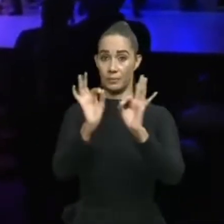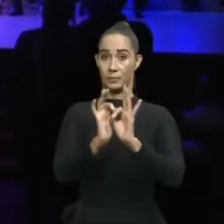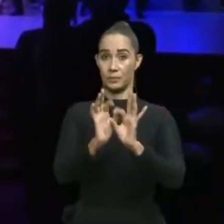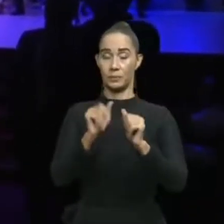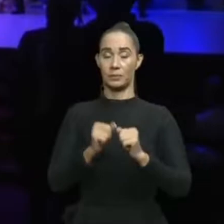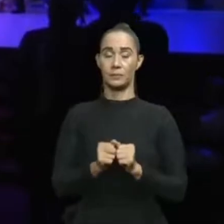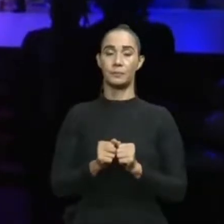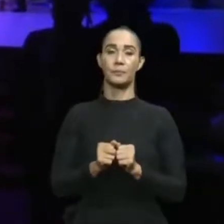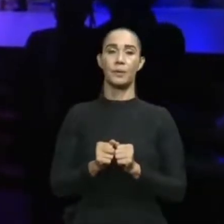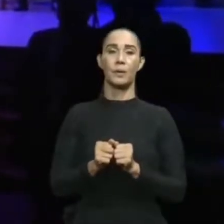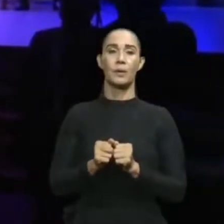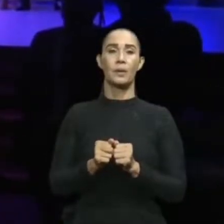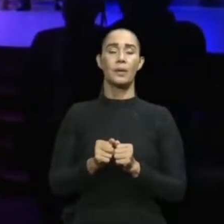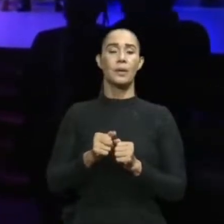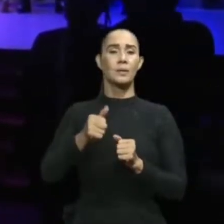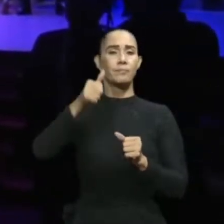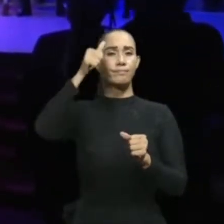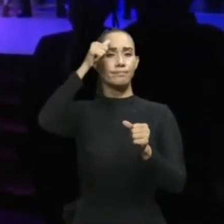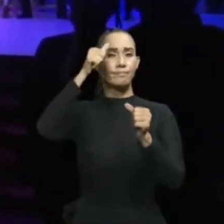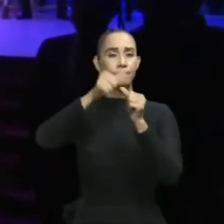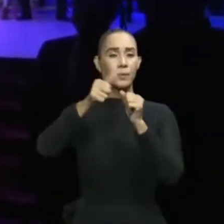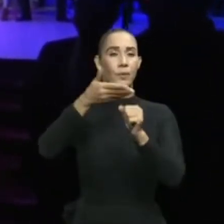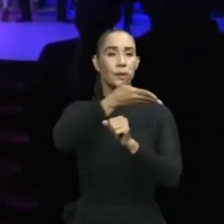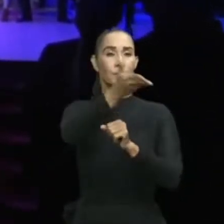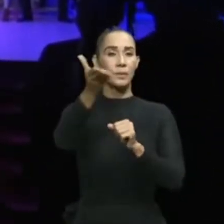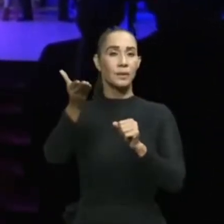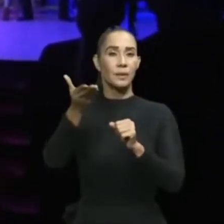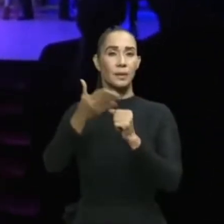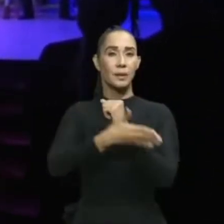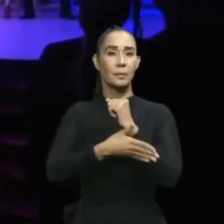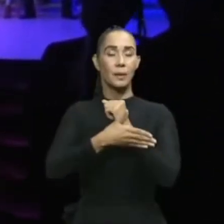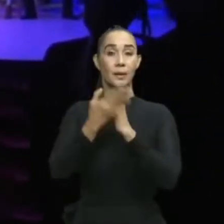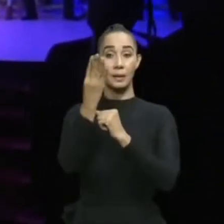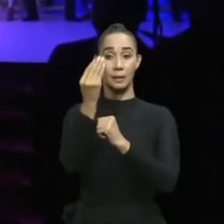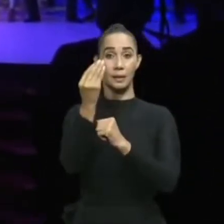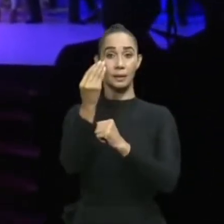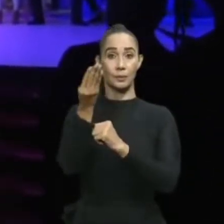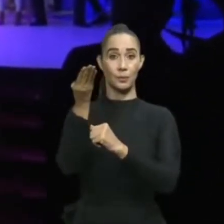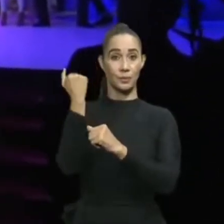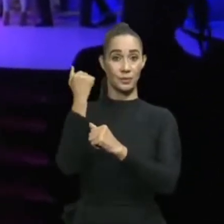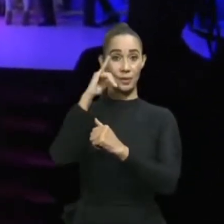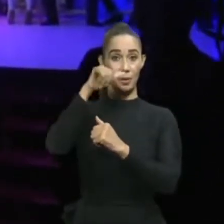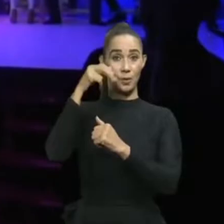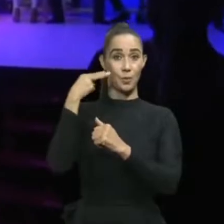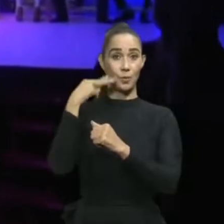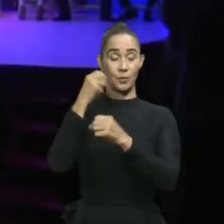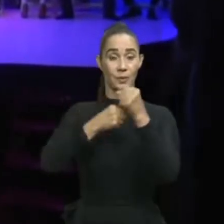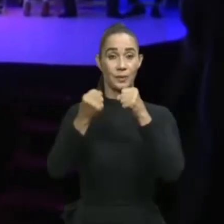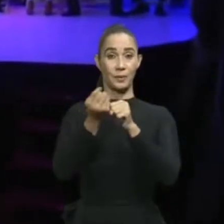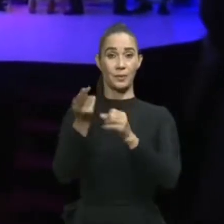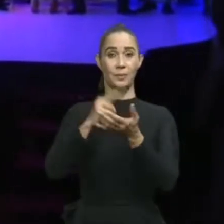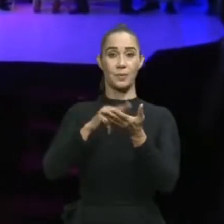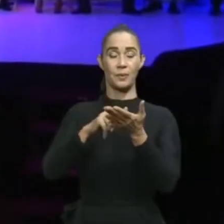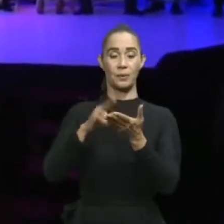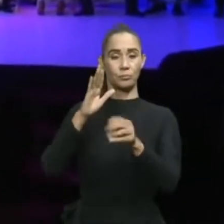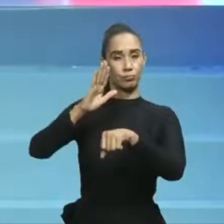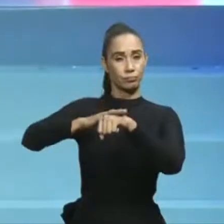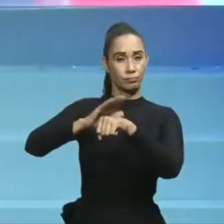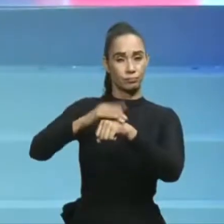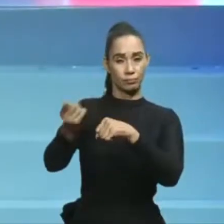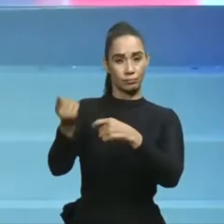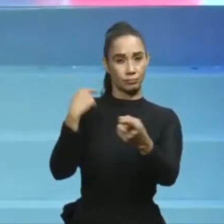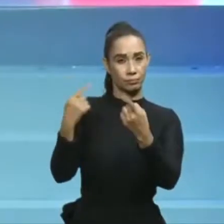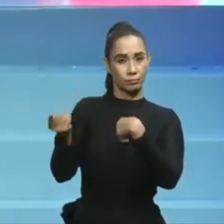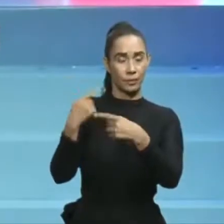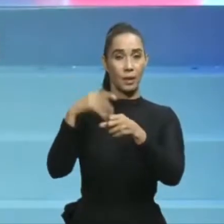y por eso quiero recordarles al país que el pasado 14 de junio del 2021 convocamos al país a